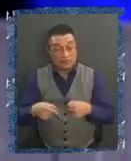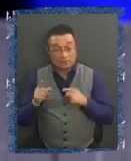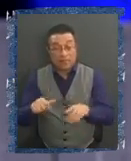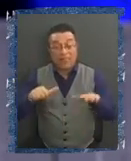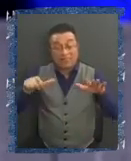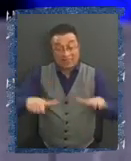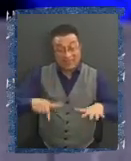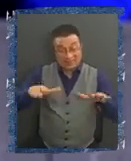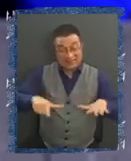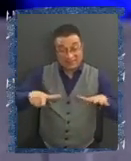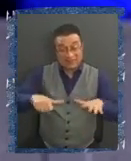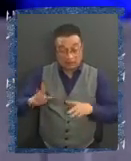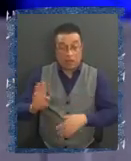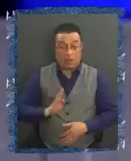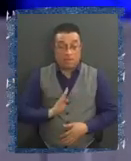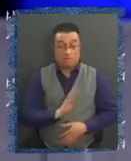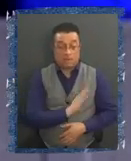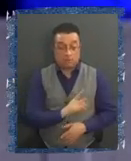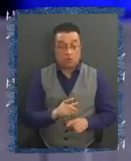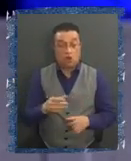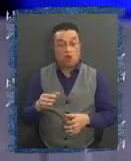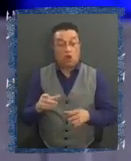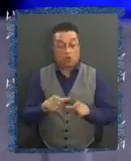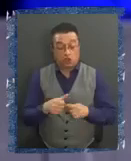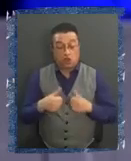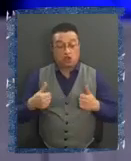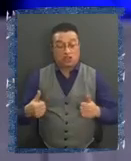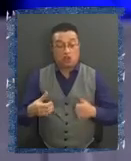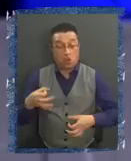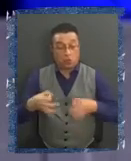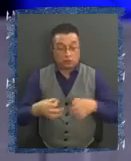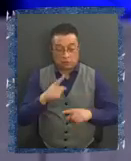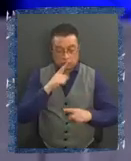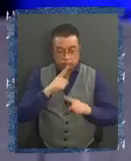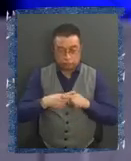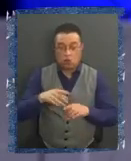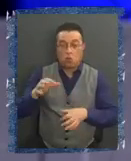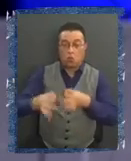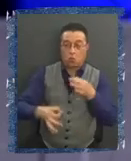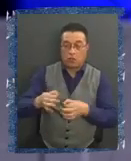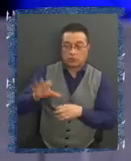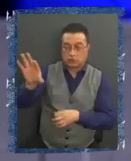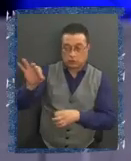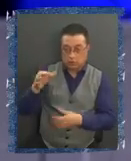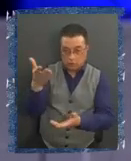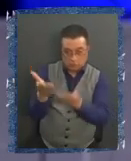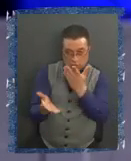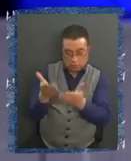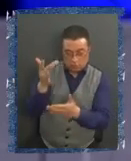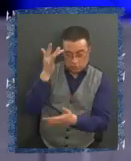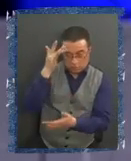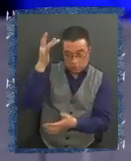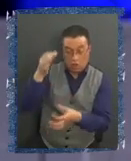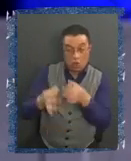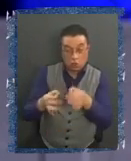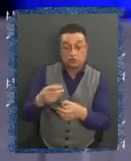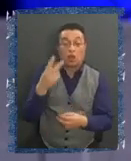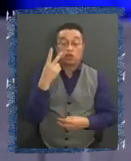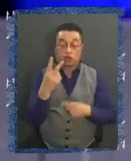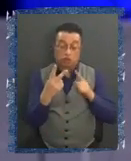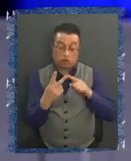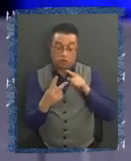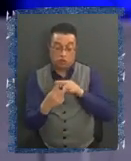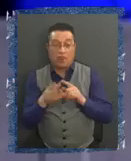17 integrantes que va a tener el Consejo de Justicia, que van a nombrar a los jueces y van a evaluar a los jueces, dos tienen que ser